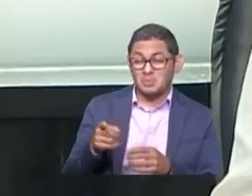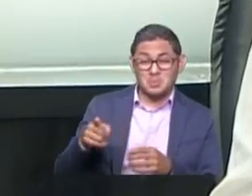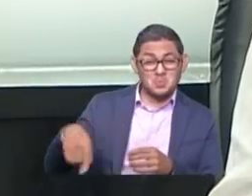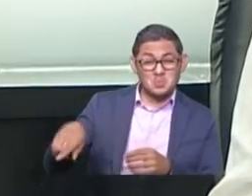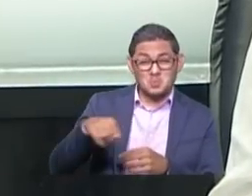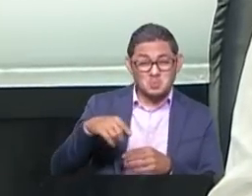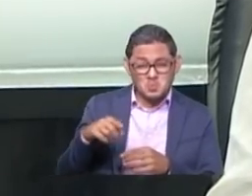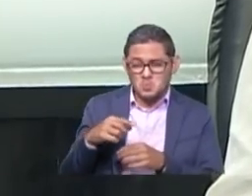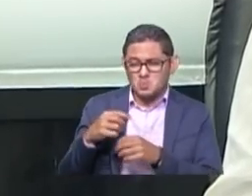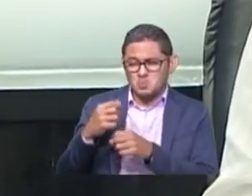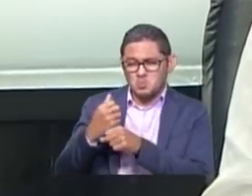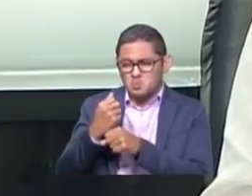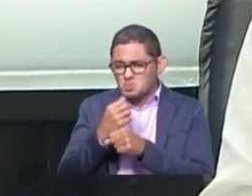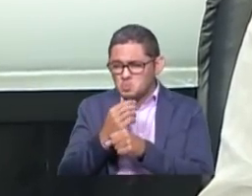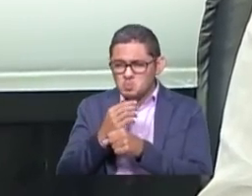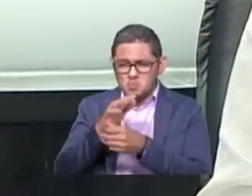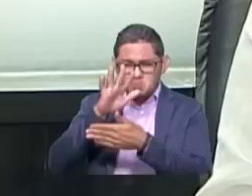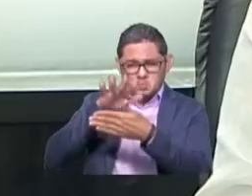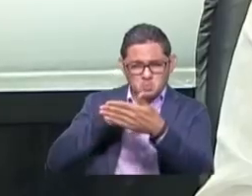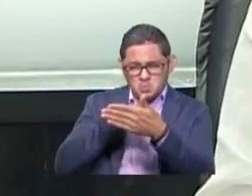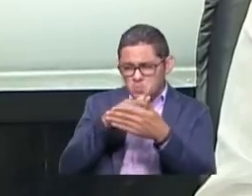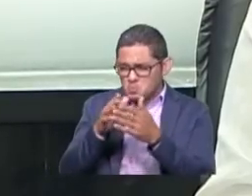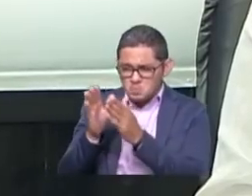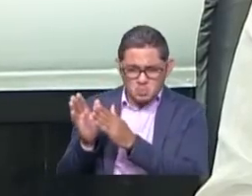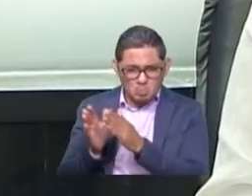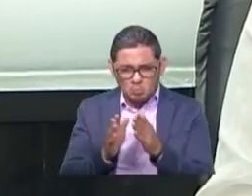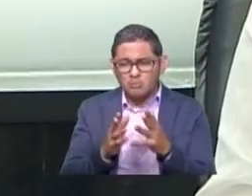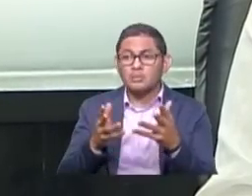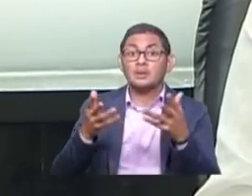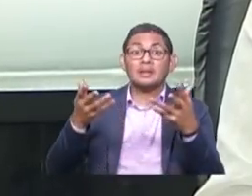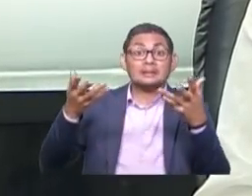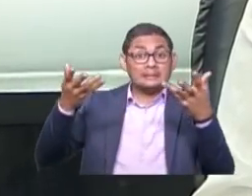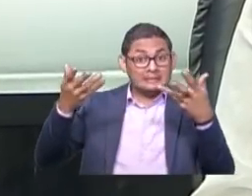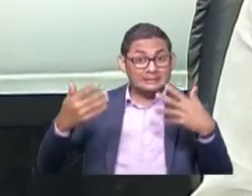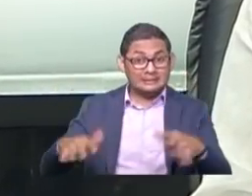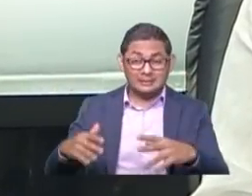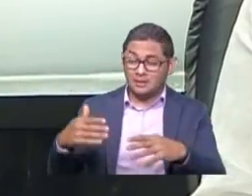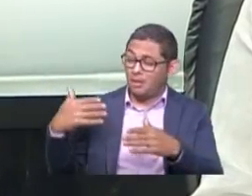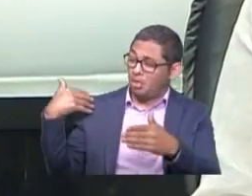de vacunación, hasta el día de hoy hemos recibido